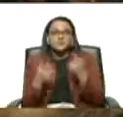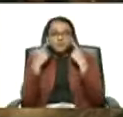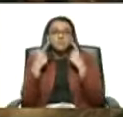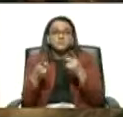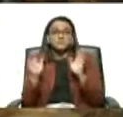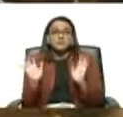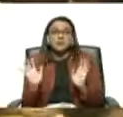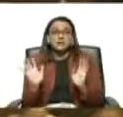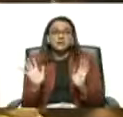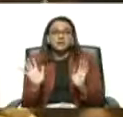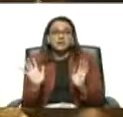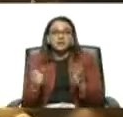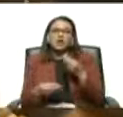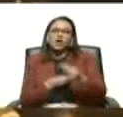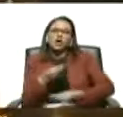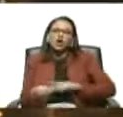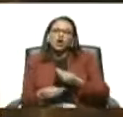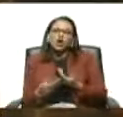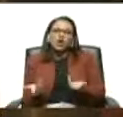cómo